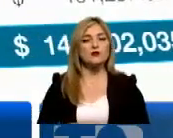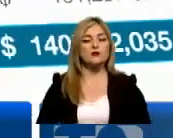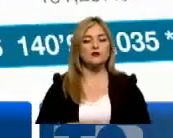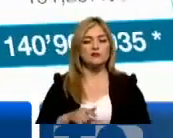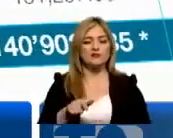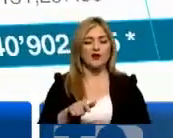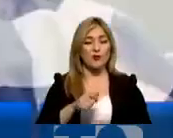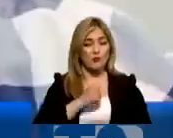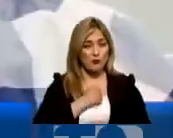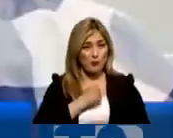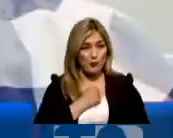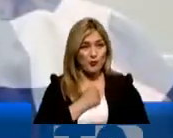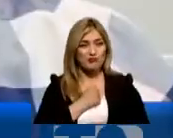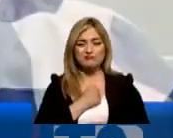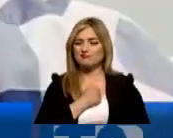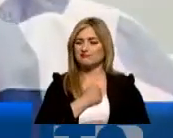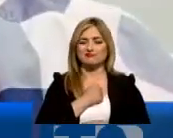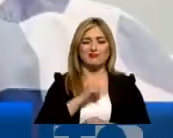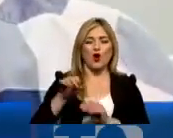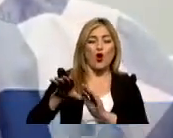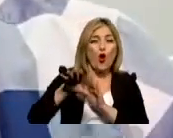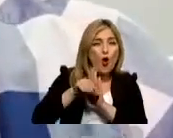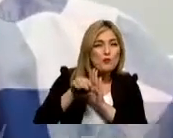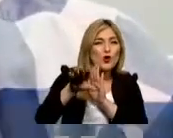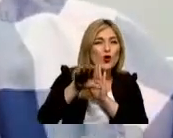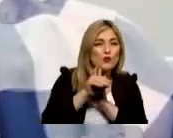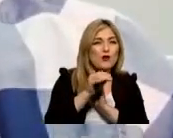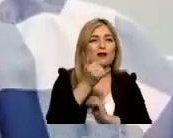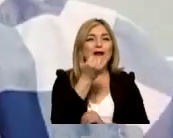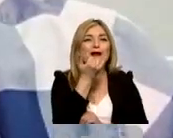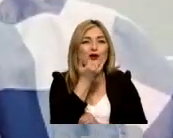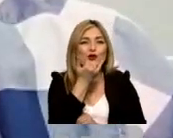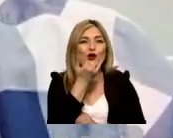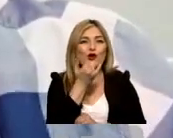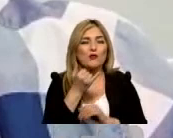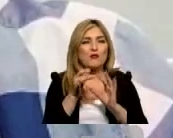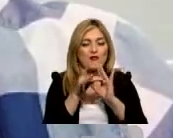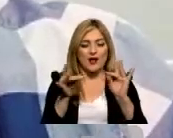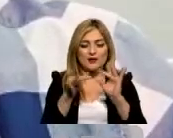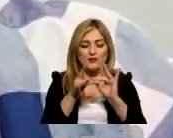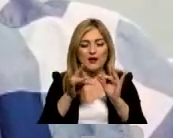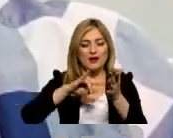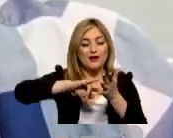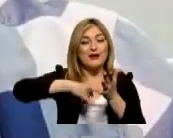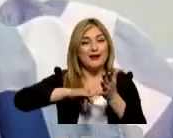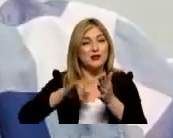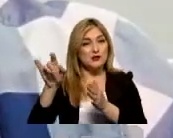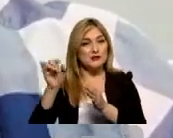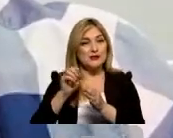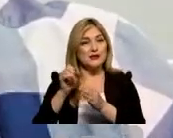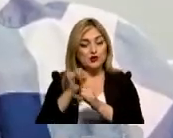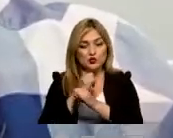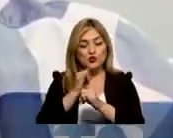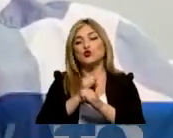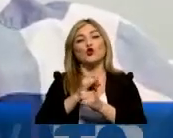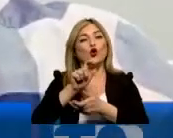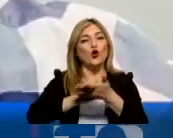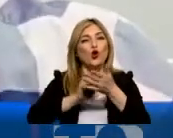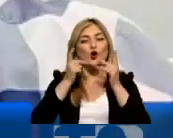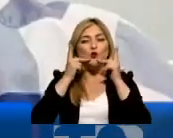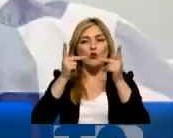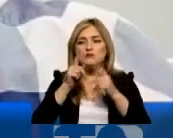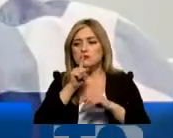autores de los diseños. Que hasta se copiaron los mismos errores tipográficos. Los arquitectos del SECOP, en su afán de disfrazar lo que habían